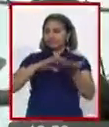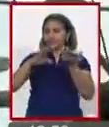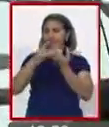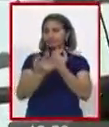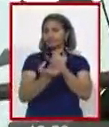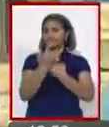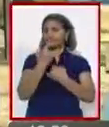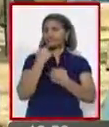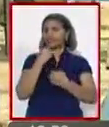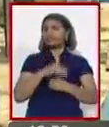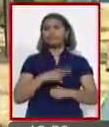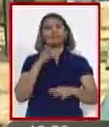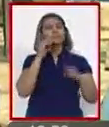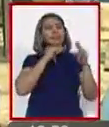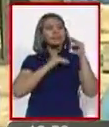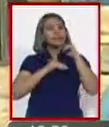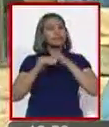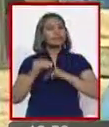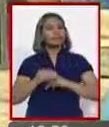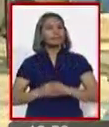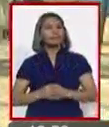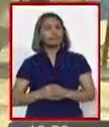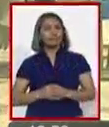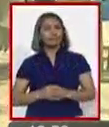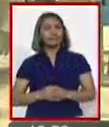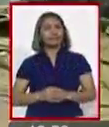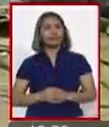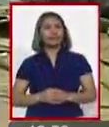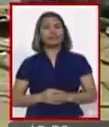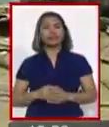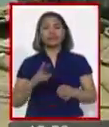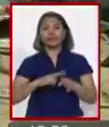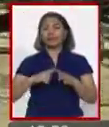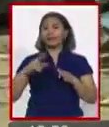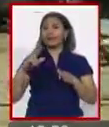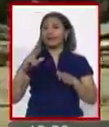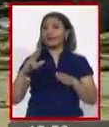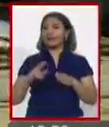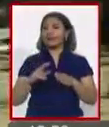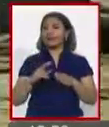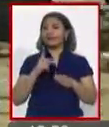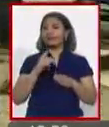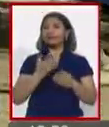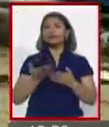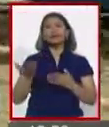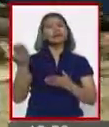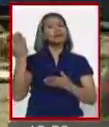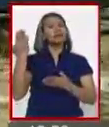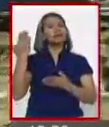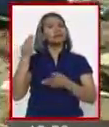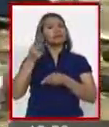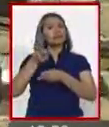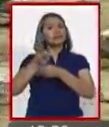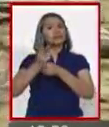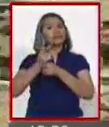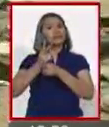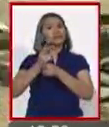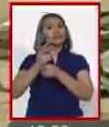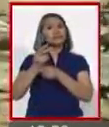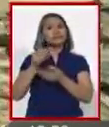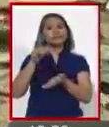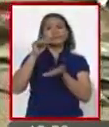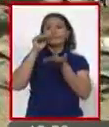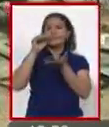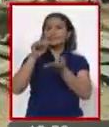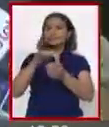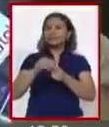confundirnos o mintiéndonos. Resulta de que el que alquilaba un puesto